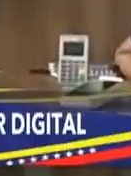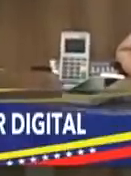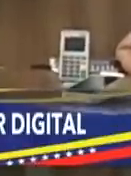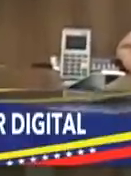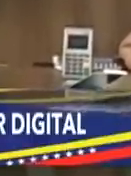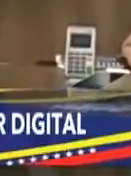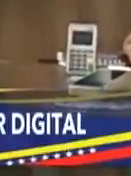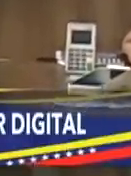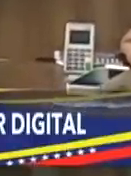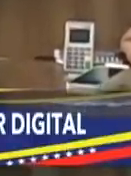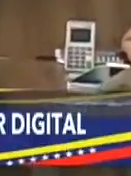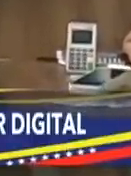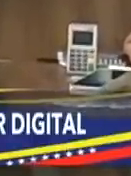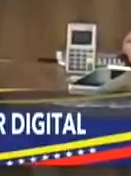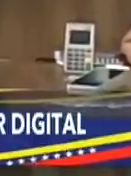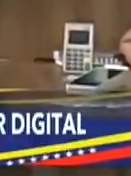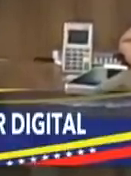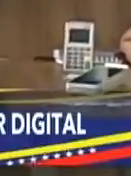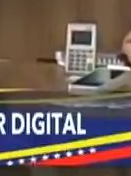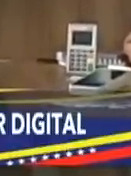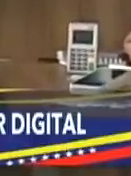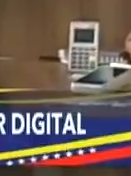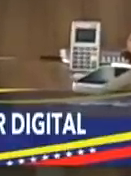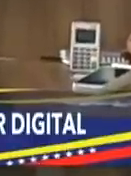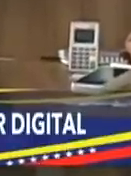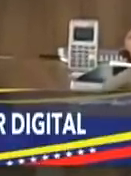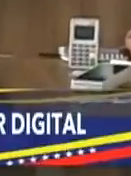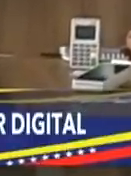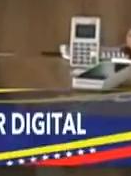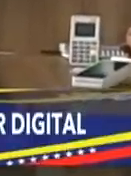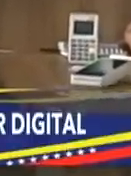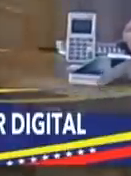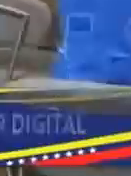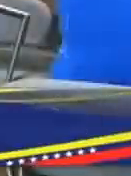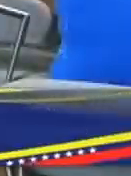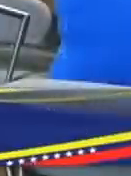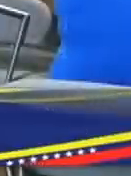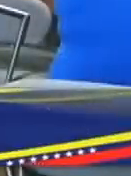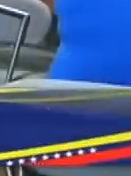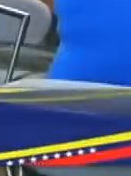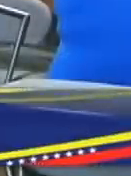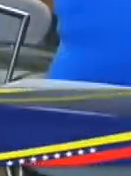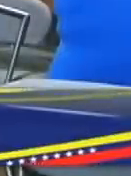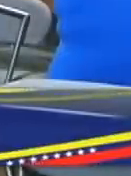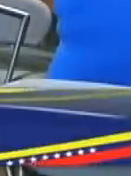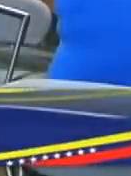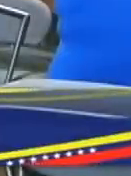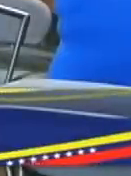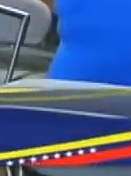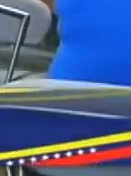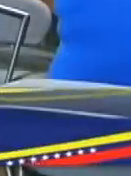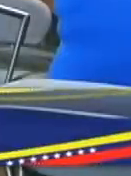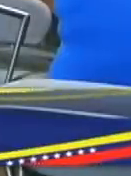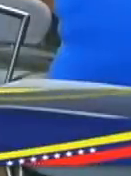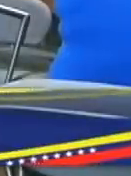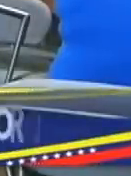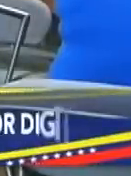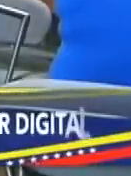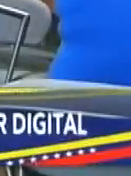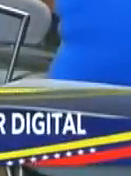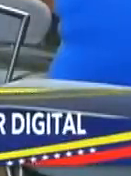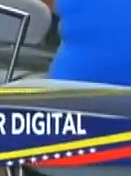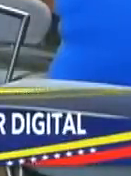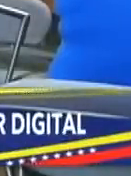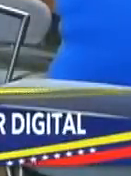estoy muy agradecido con usted, señor presidente, por esta nueva iniciativa que usted ha creado con este emprendimiento digital. Le agradezco,